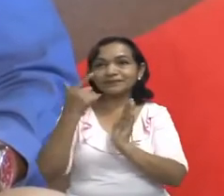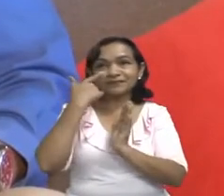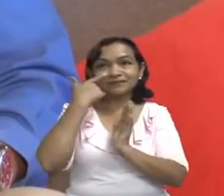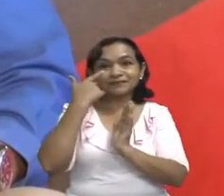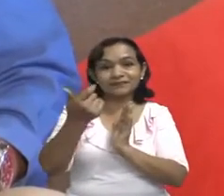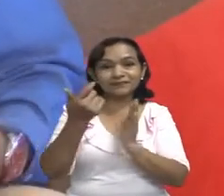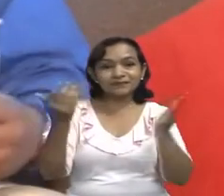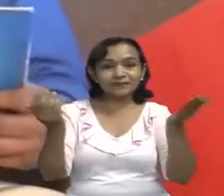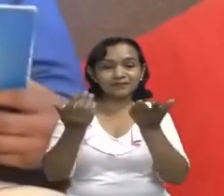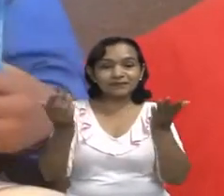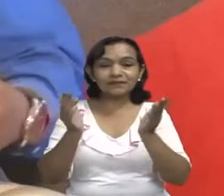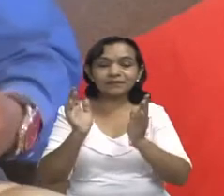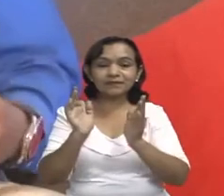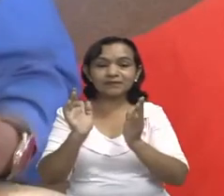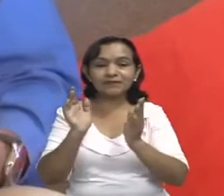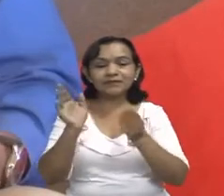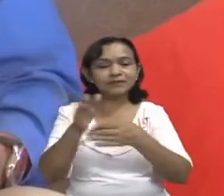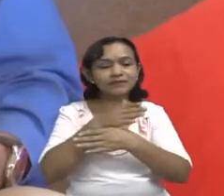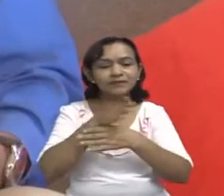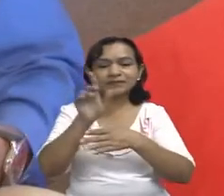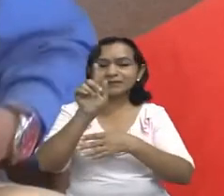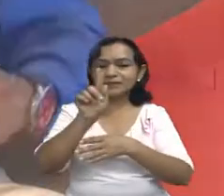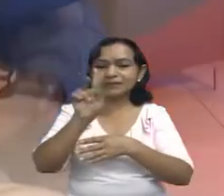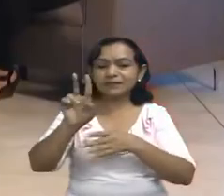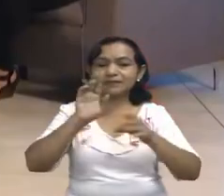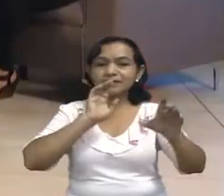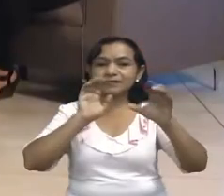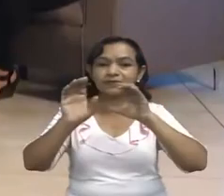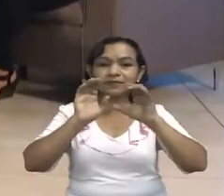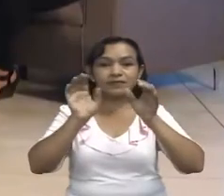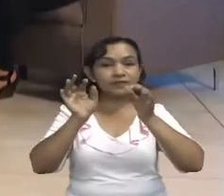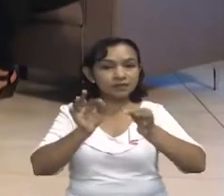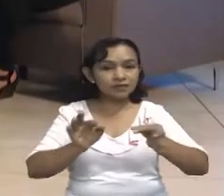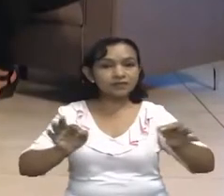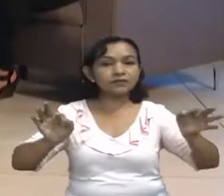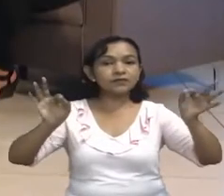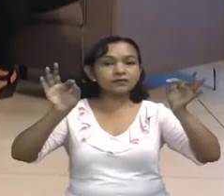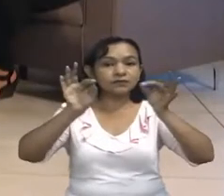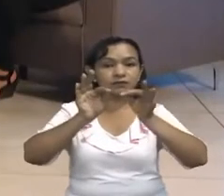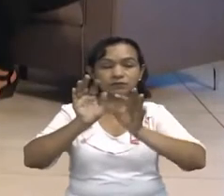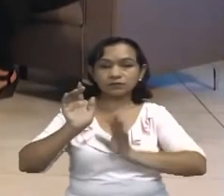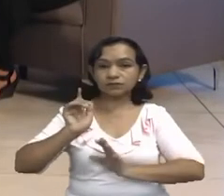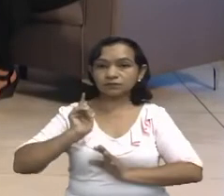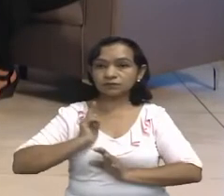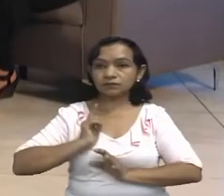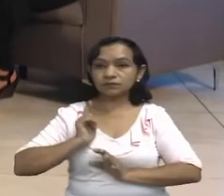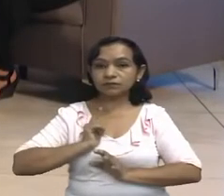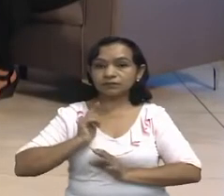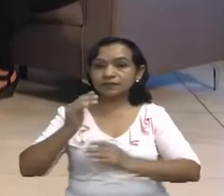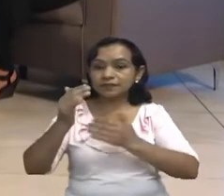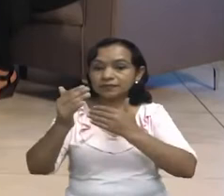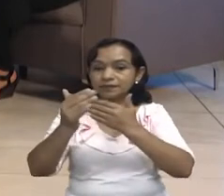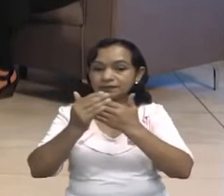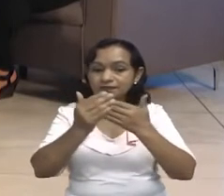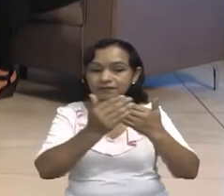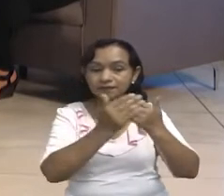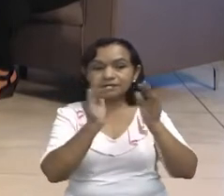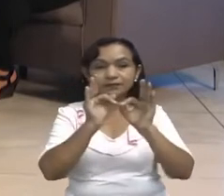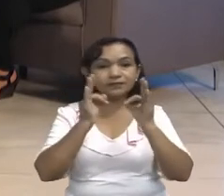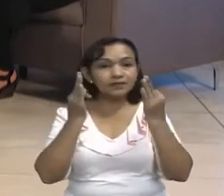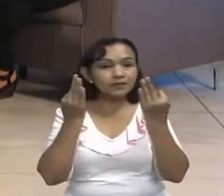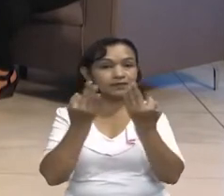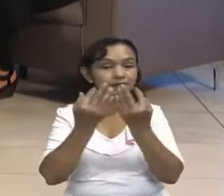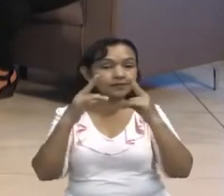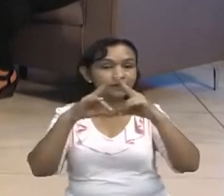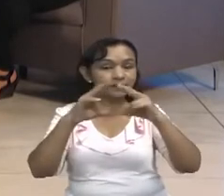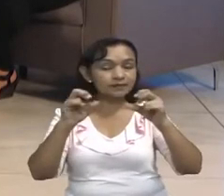también, dentro de la interpretación de los medios de comunicación, la importancia de tener pues cercanía con las familias nicaragüenses a través de